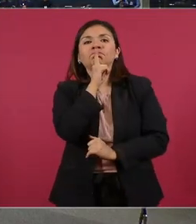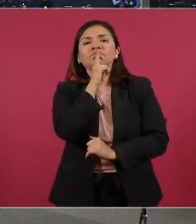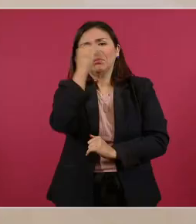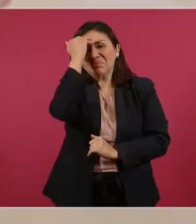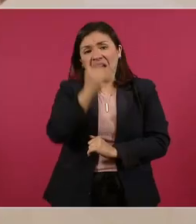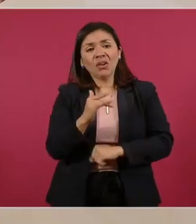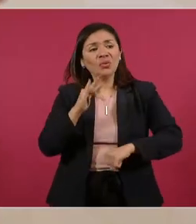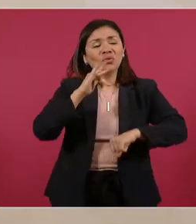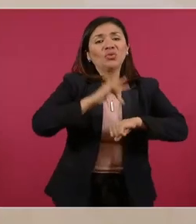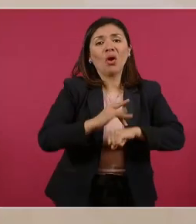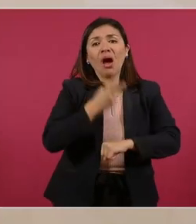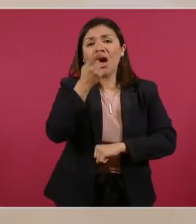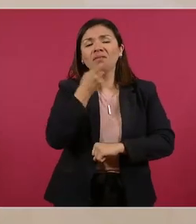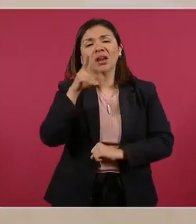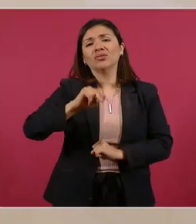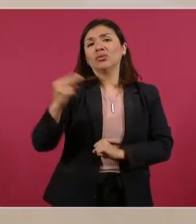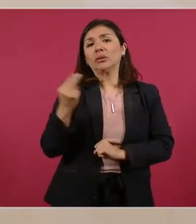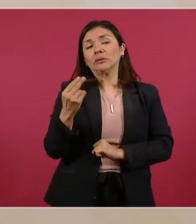no tocar el tema.